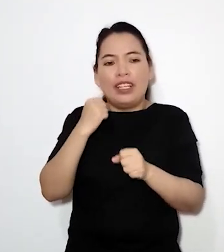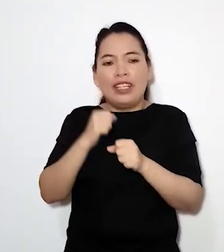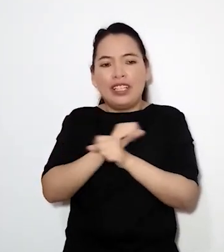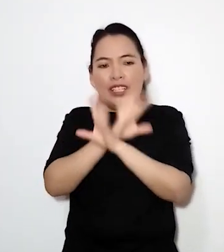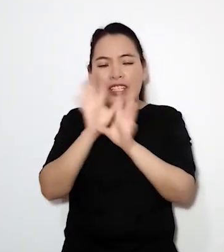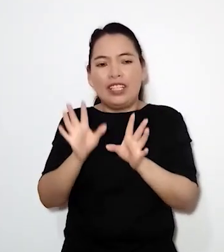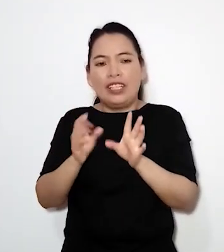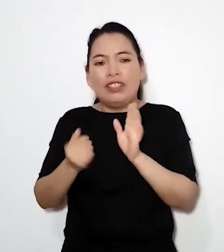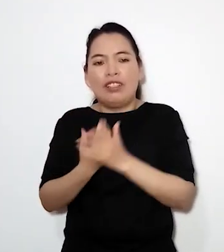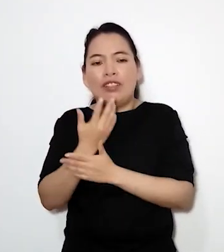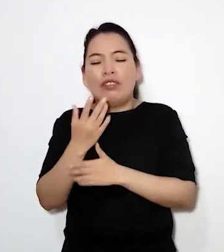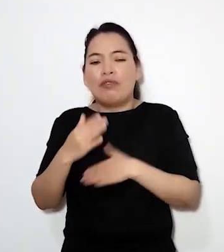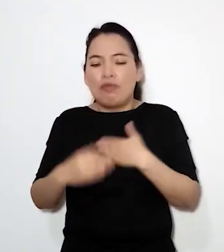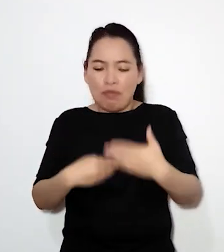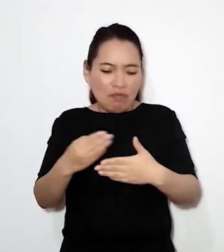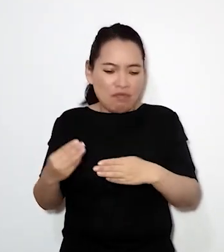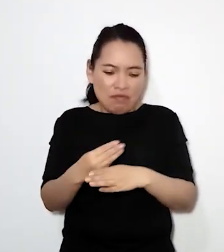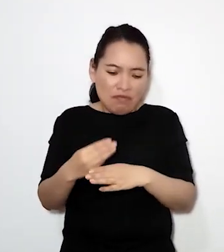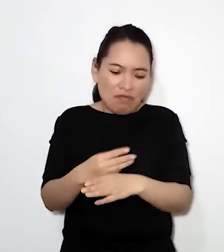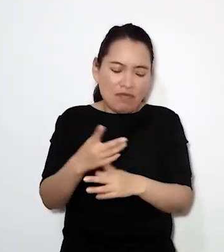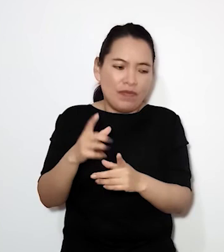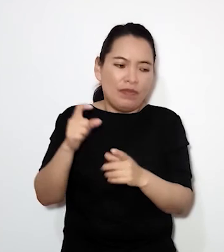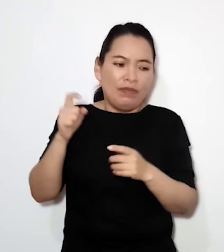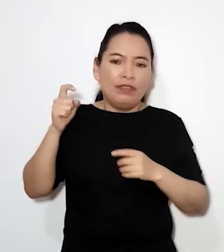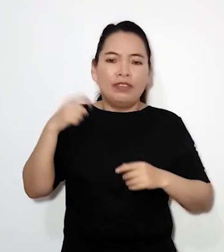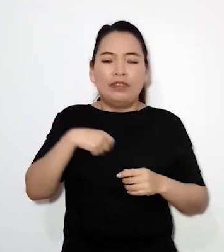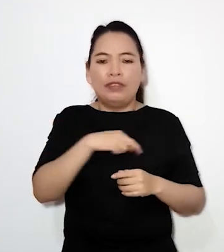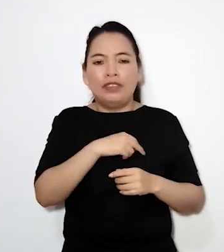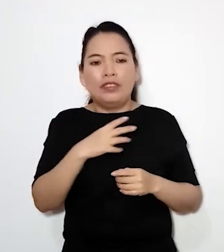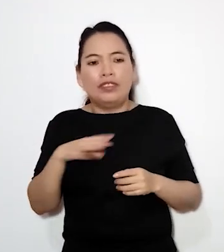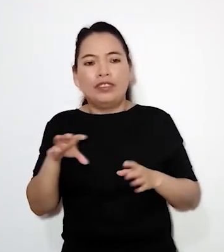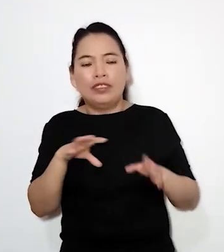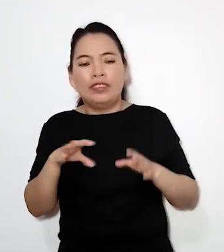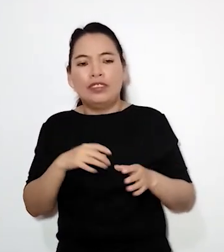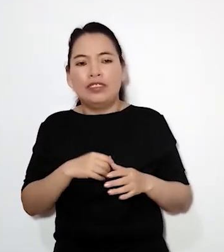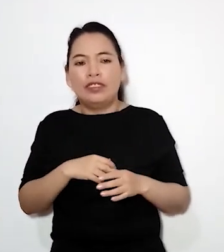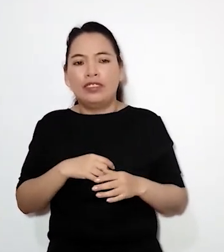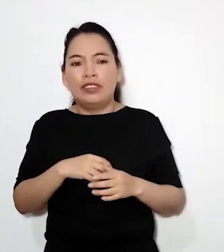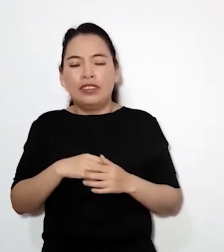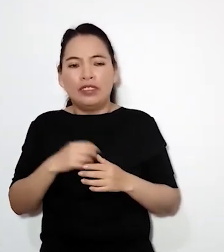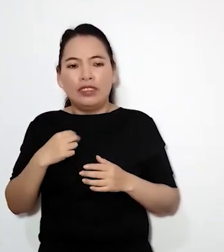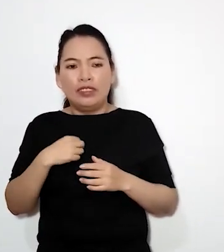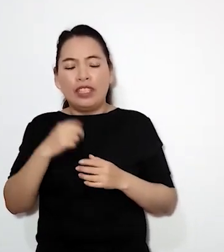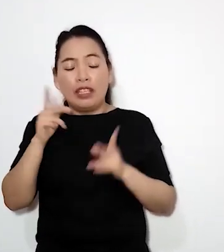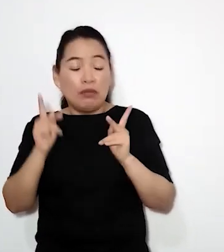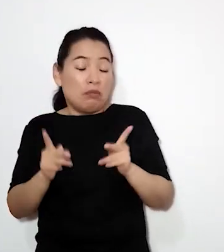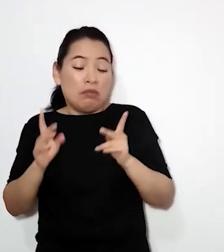exigiendo políticas para la educación inclusiva y que las personas con discapacidad estén